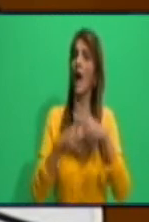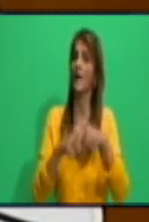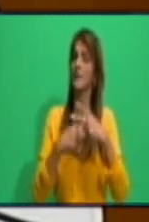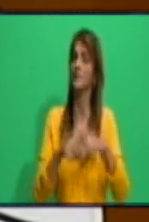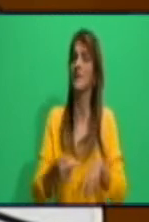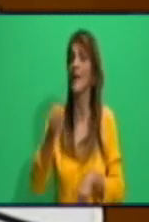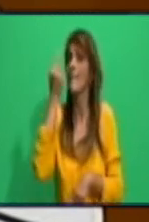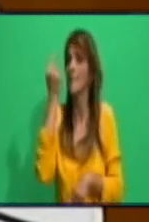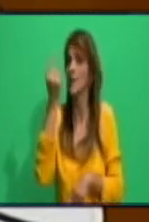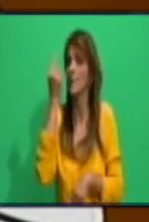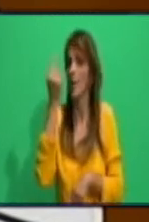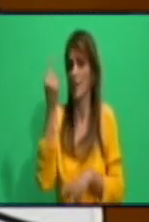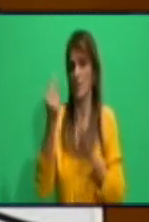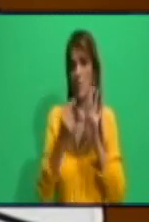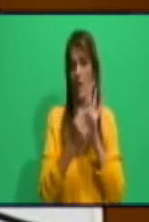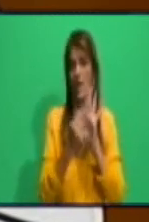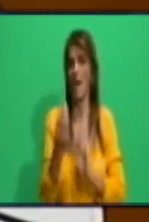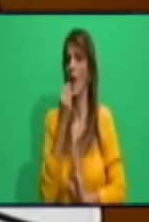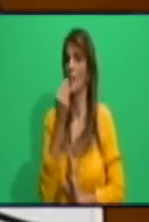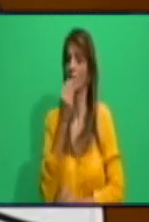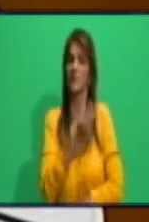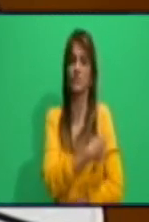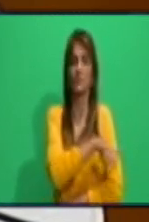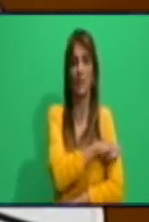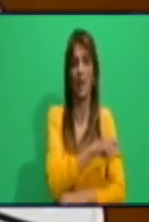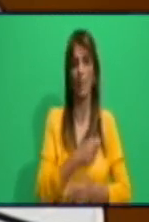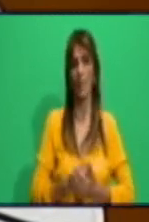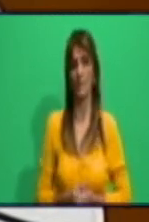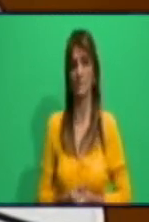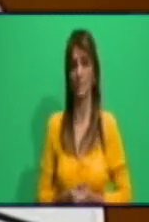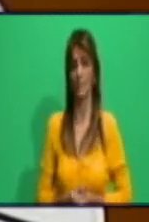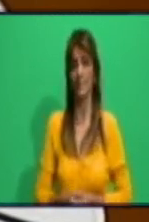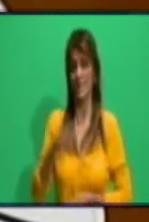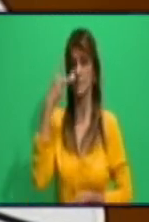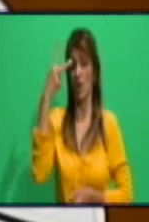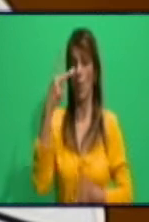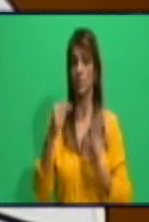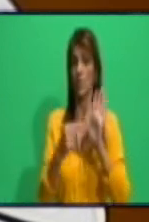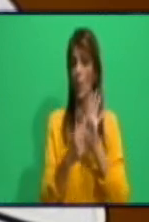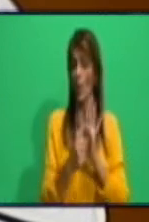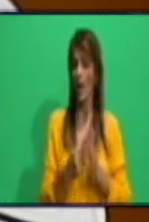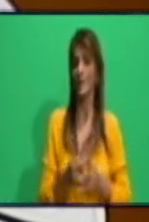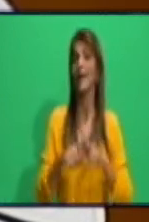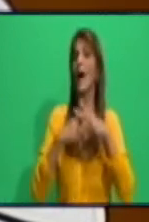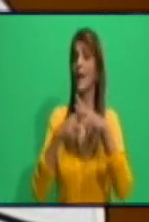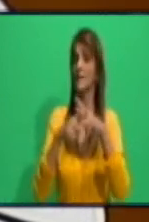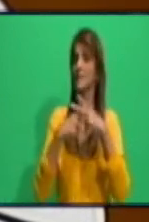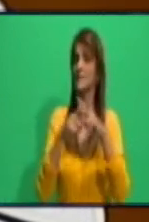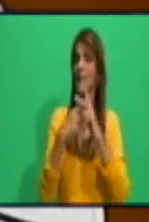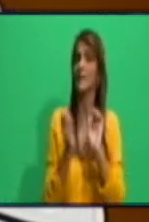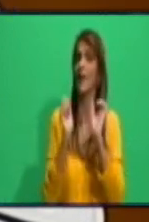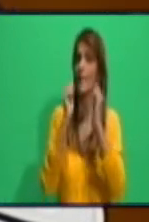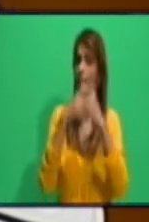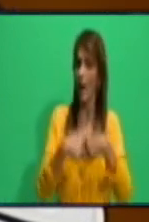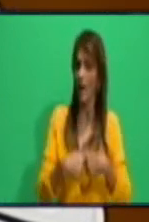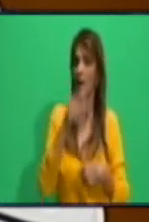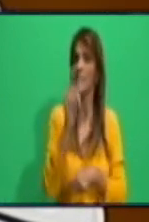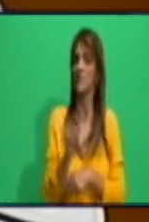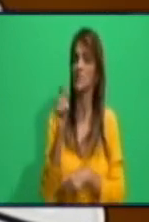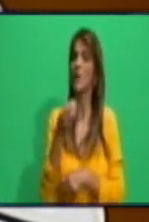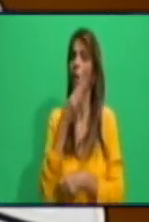primer lugar, la alimentación de la población y en este sentido garantizar que el pan le llegue a las personas que les